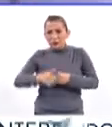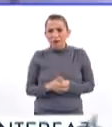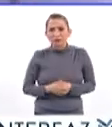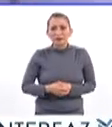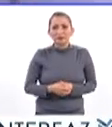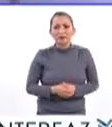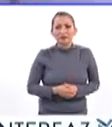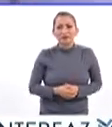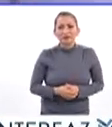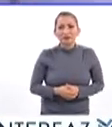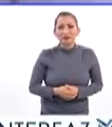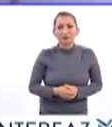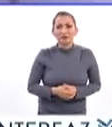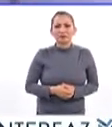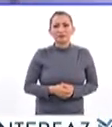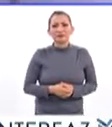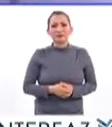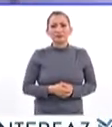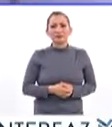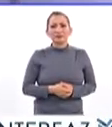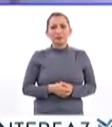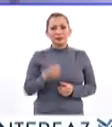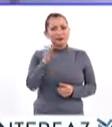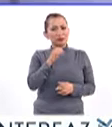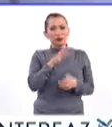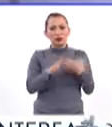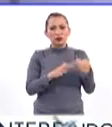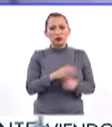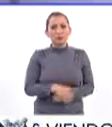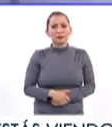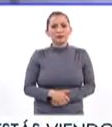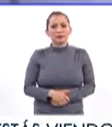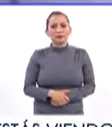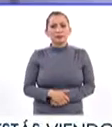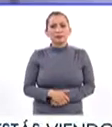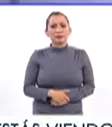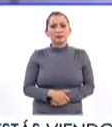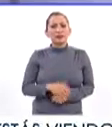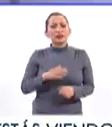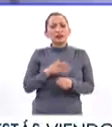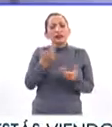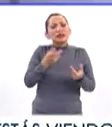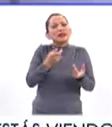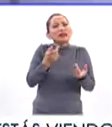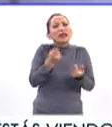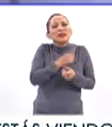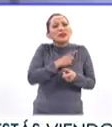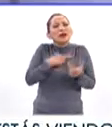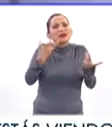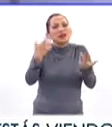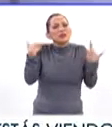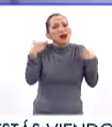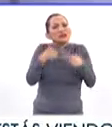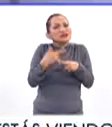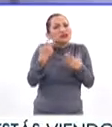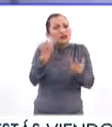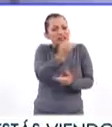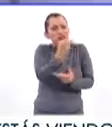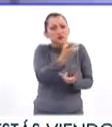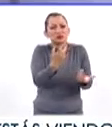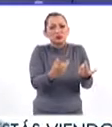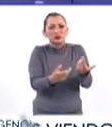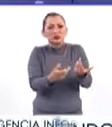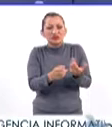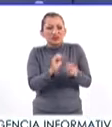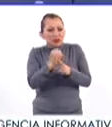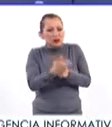pues gran río de información que nos llega a todos lados. ¿Cuál es el papel que debe de adoptar entonces el maestro, ¿no? Tal vez